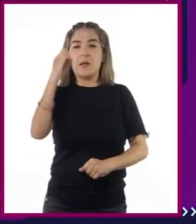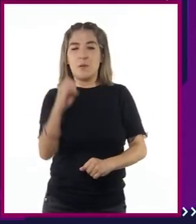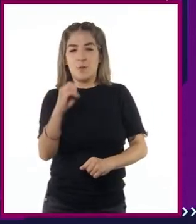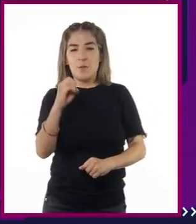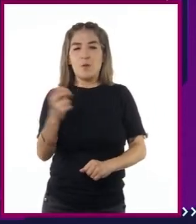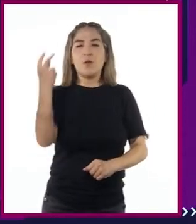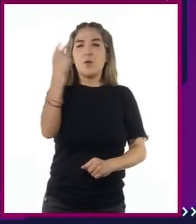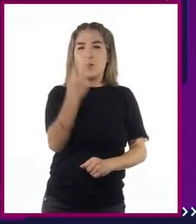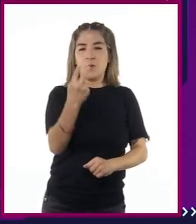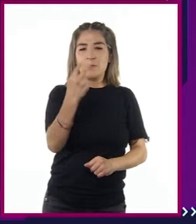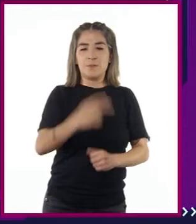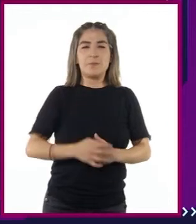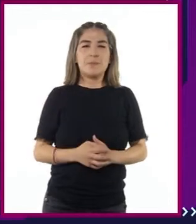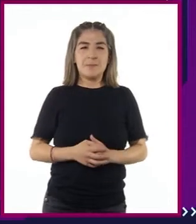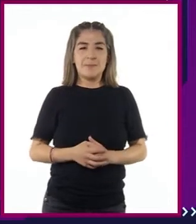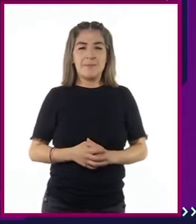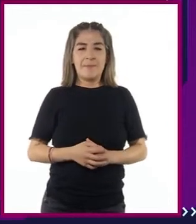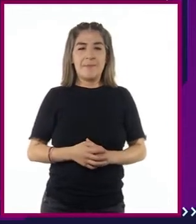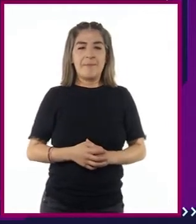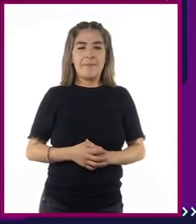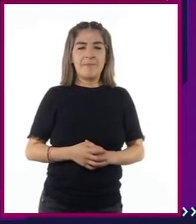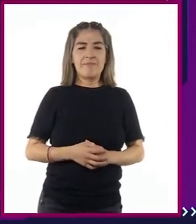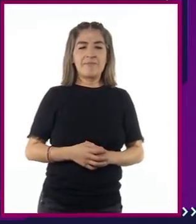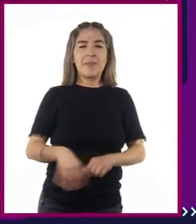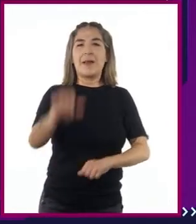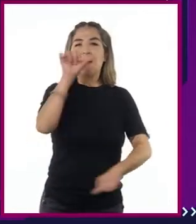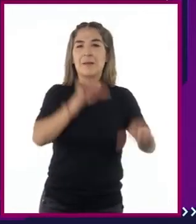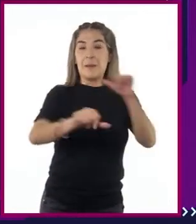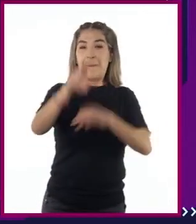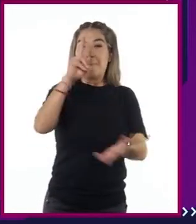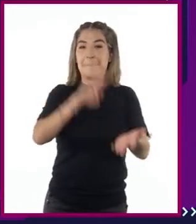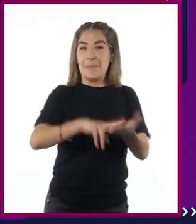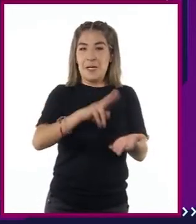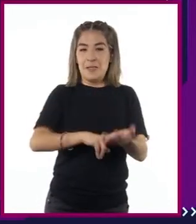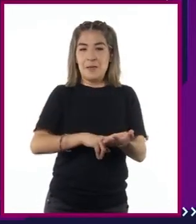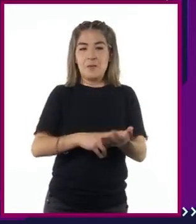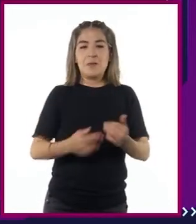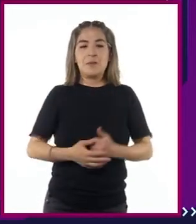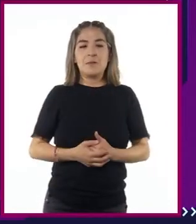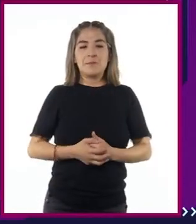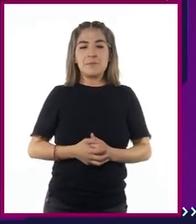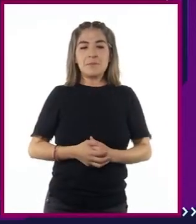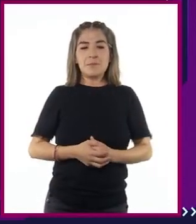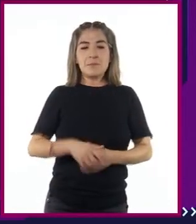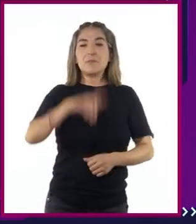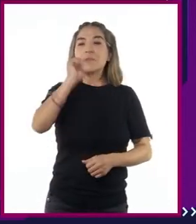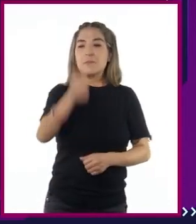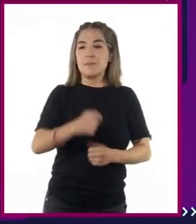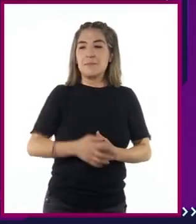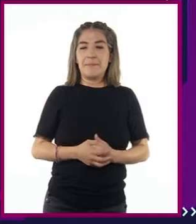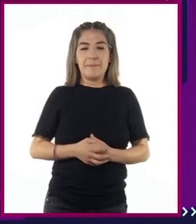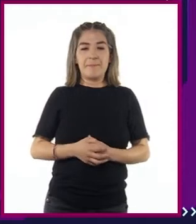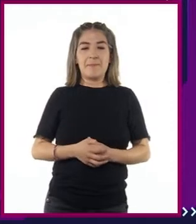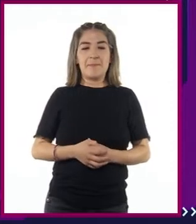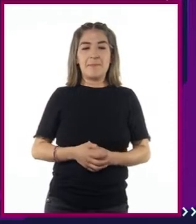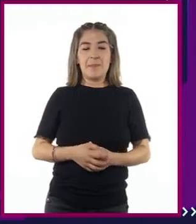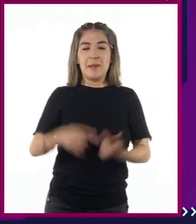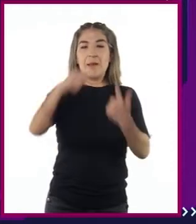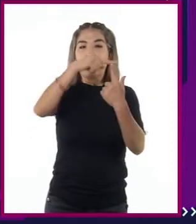cuadrado del cateto opuesto. Se sustituyen los valores y se tiene que el cateto adyacente